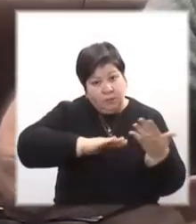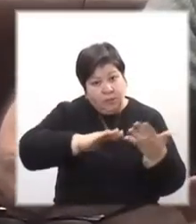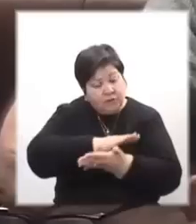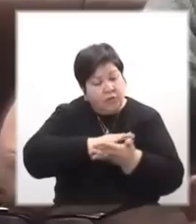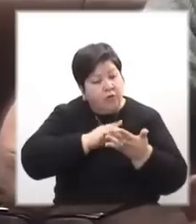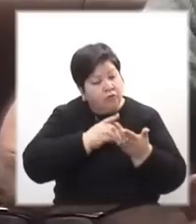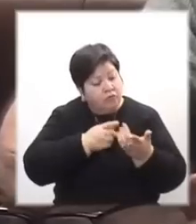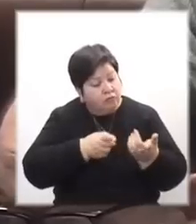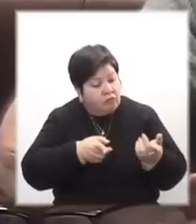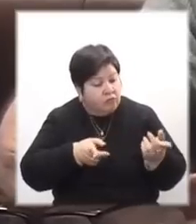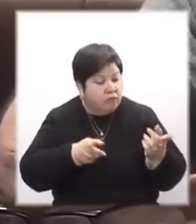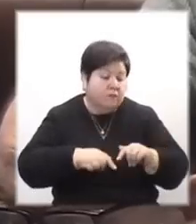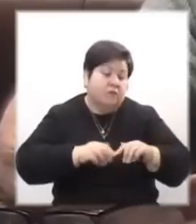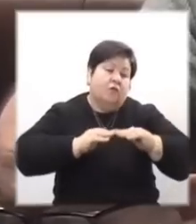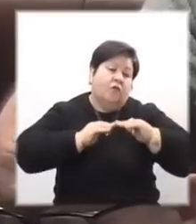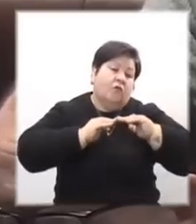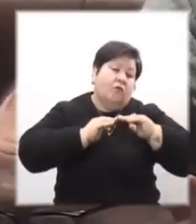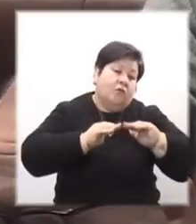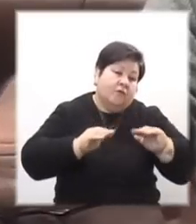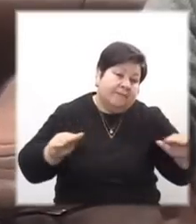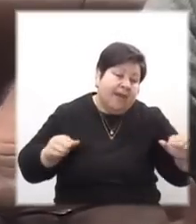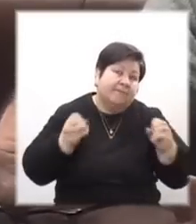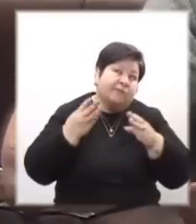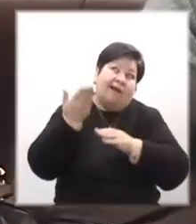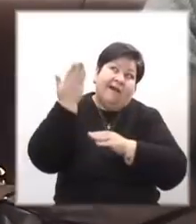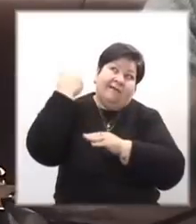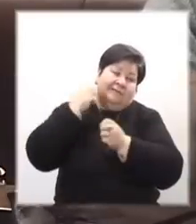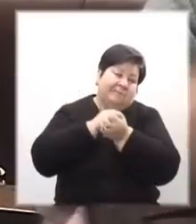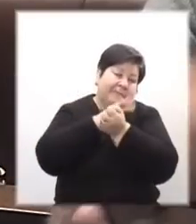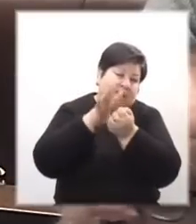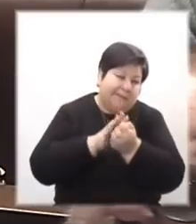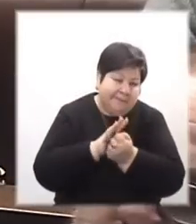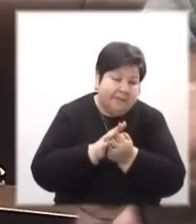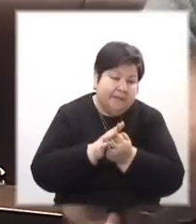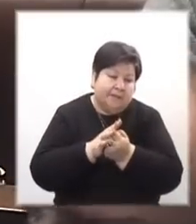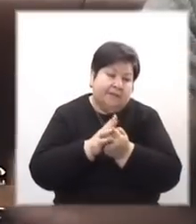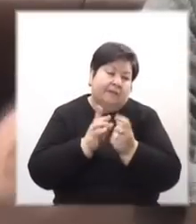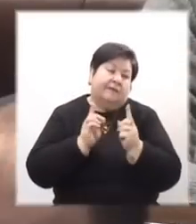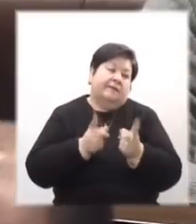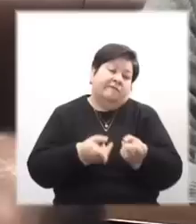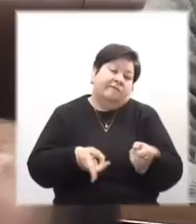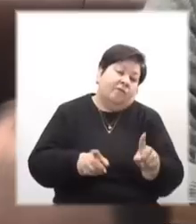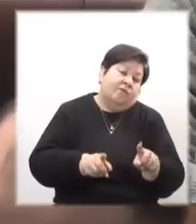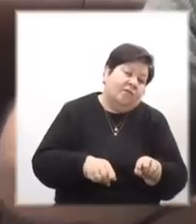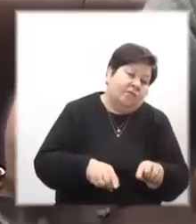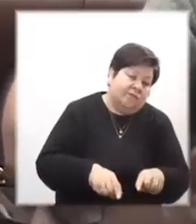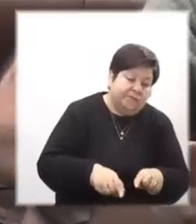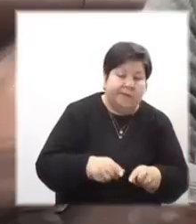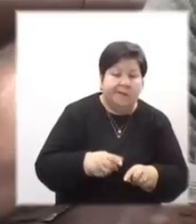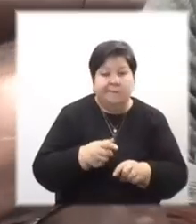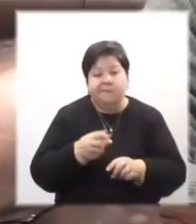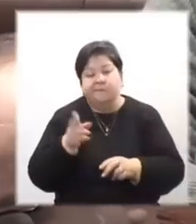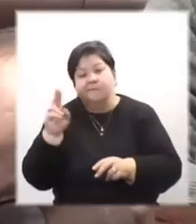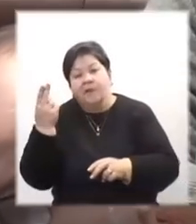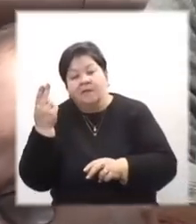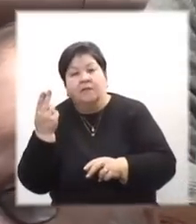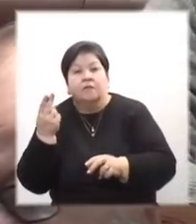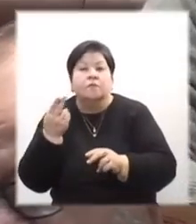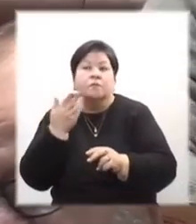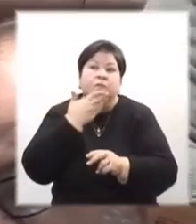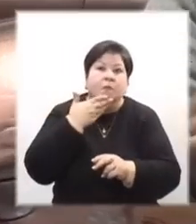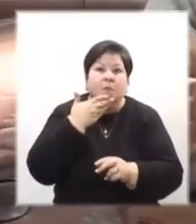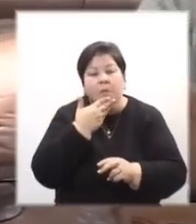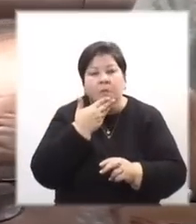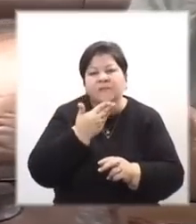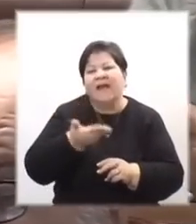la normalidad, porque esta entrevista la hacía en el marco de la pandemia, deberían volver las muertes dudosas a nivel previo, cuestión